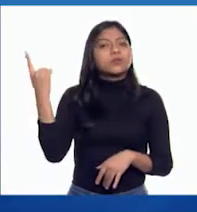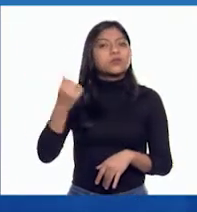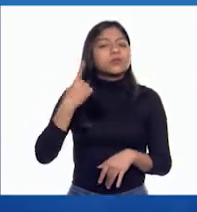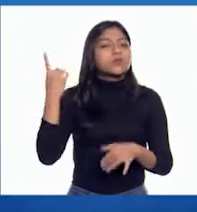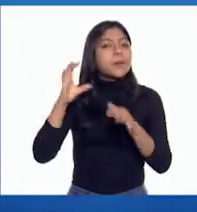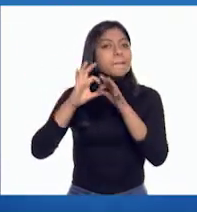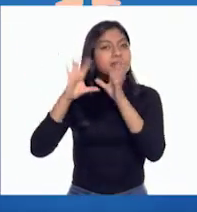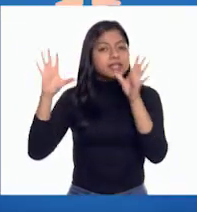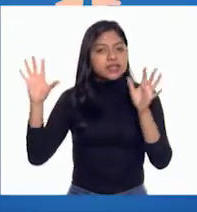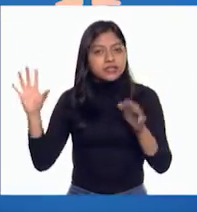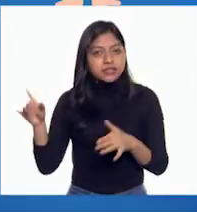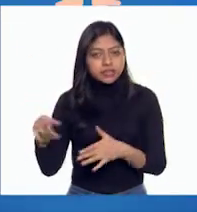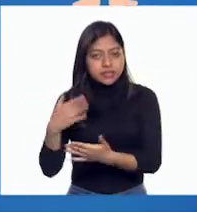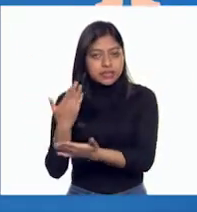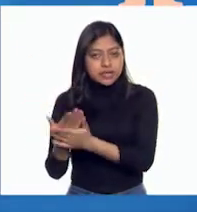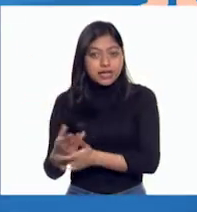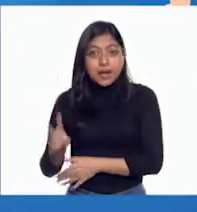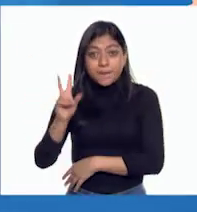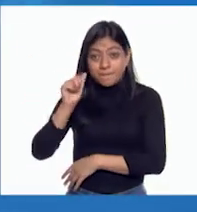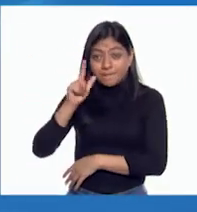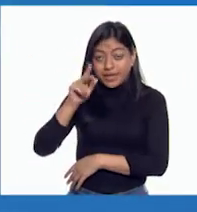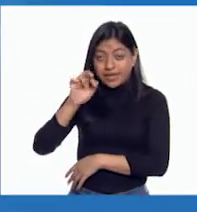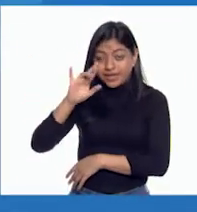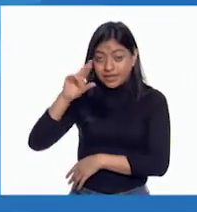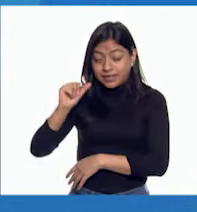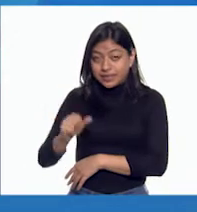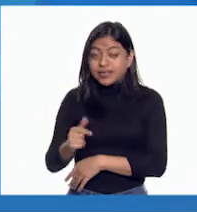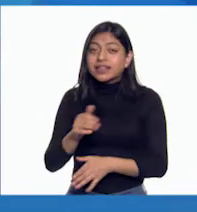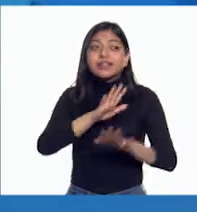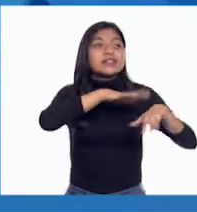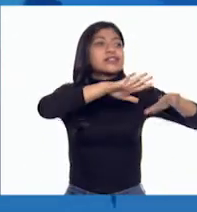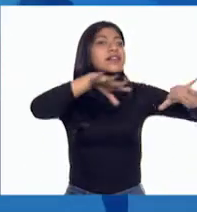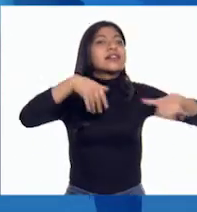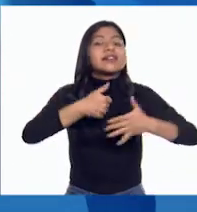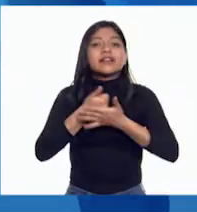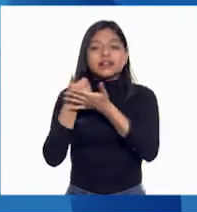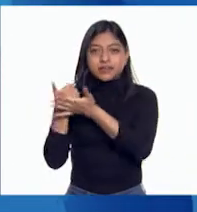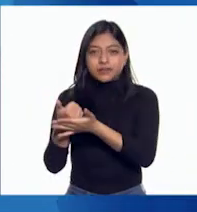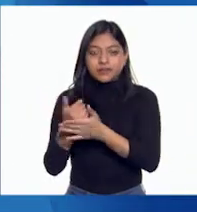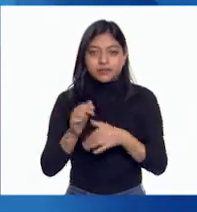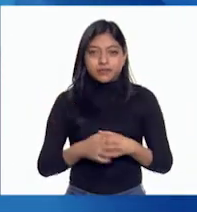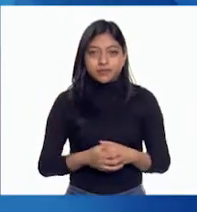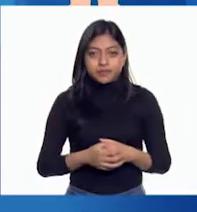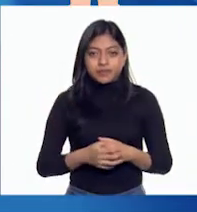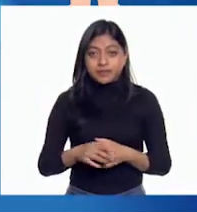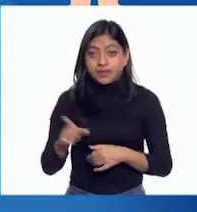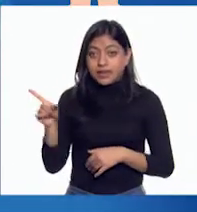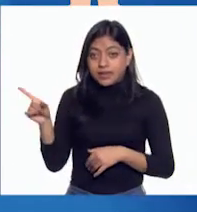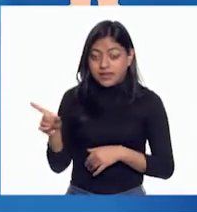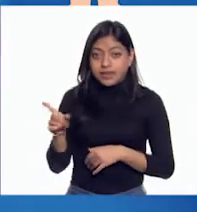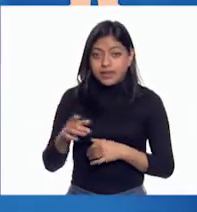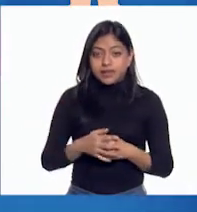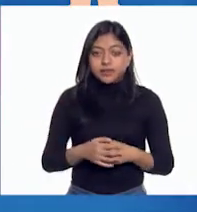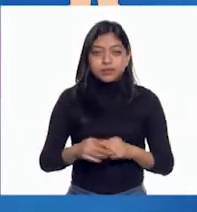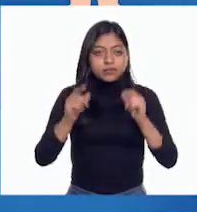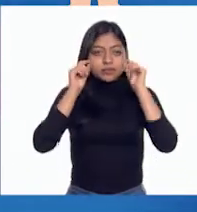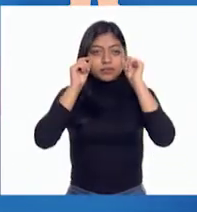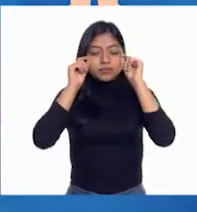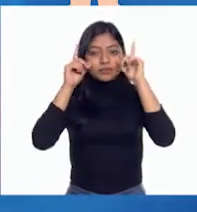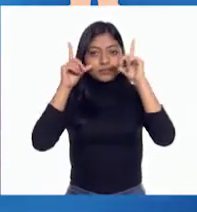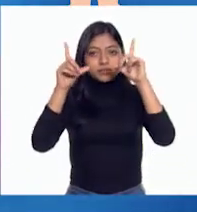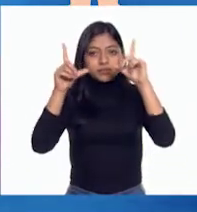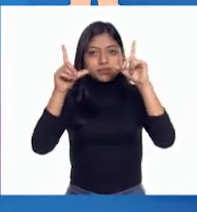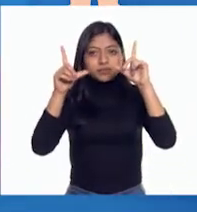desmayó. Valeria, asustada, corrió a pedir ayuda. Mientras tanto, Camila sintió que despertó,